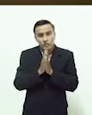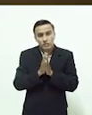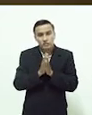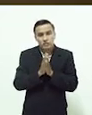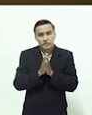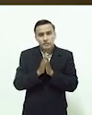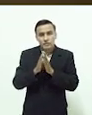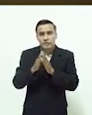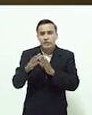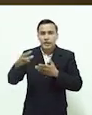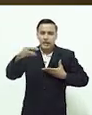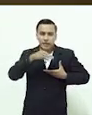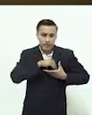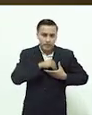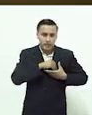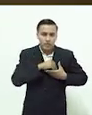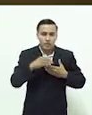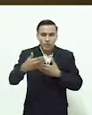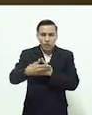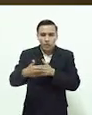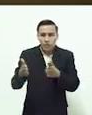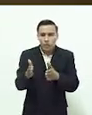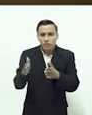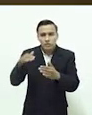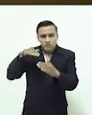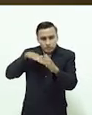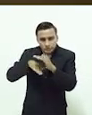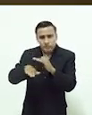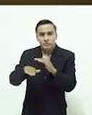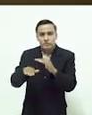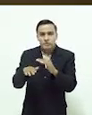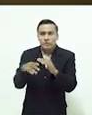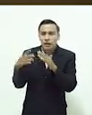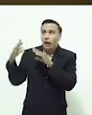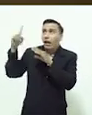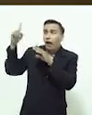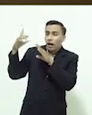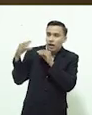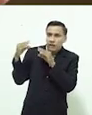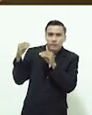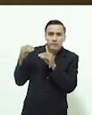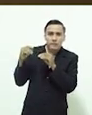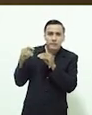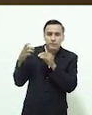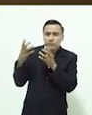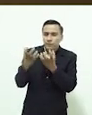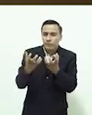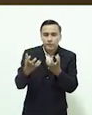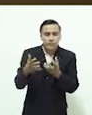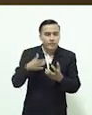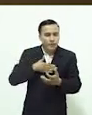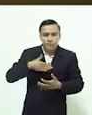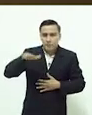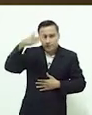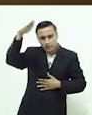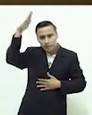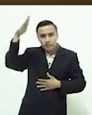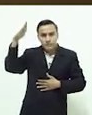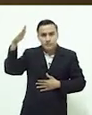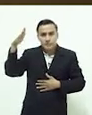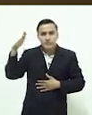ores, entra en tu corazón, en tu cuarto, y desde ahí habla a Dios. Nos hace falta